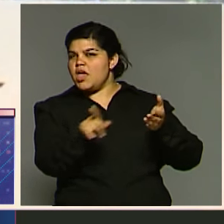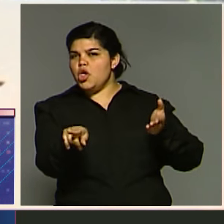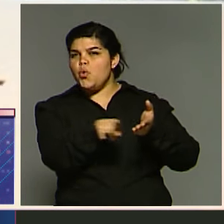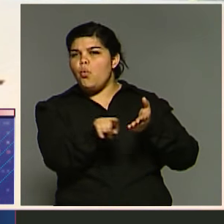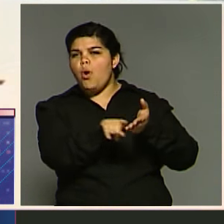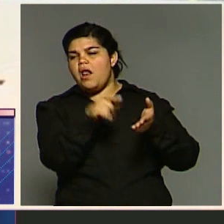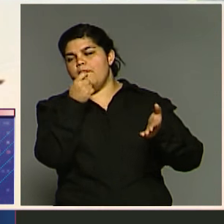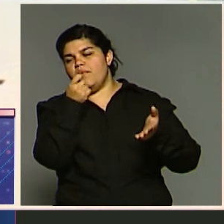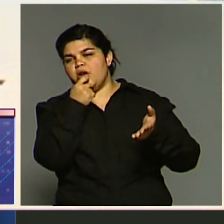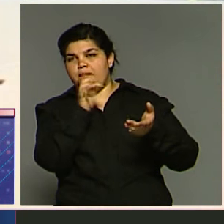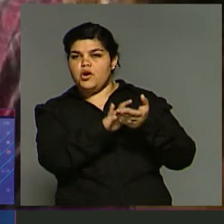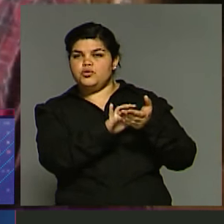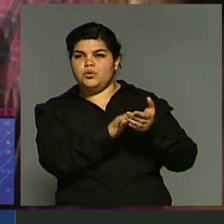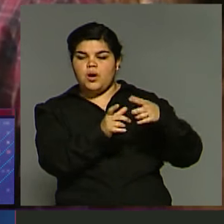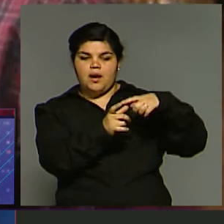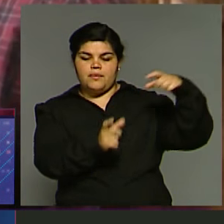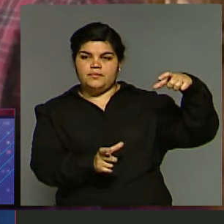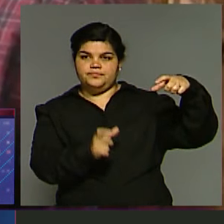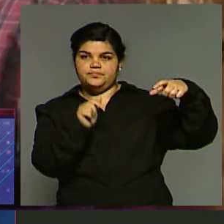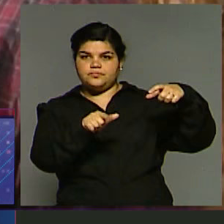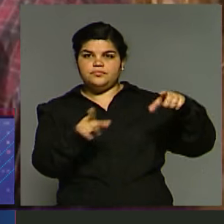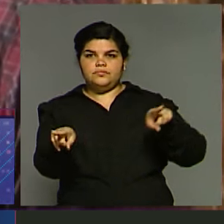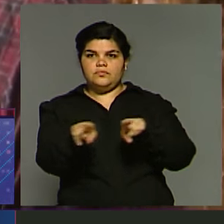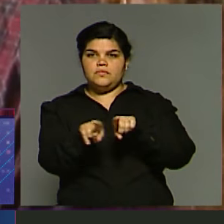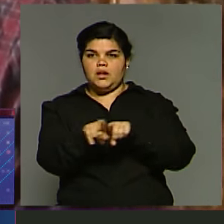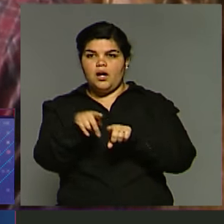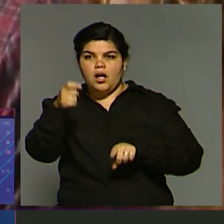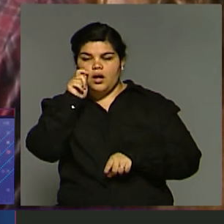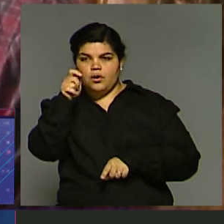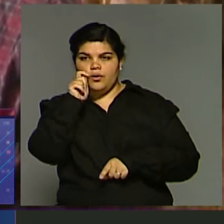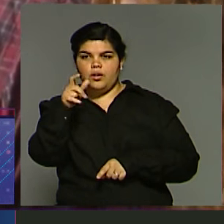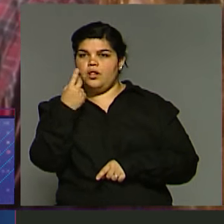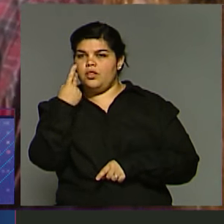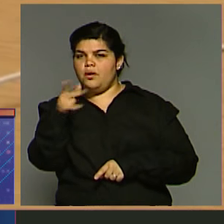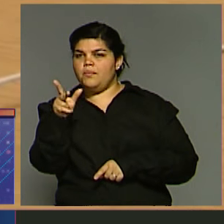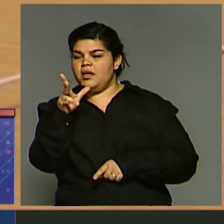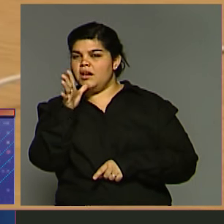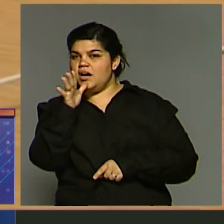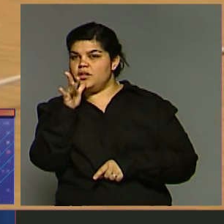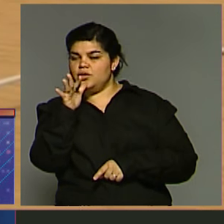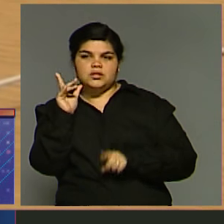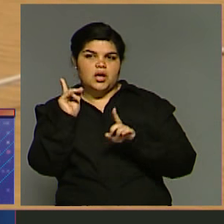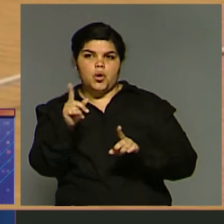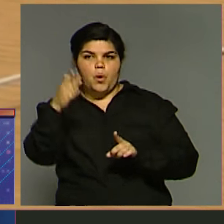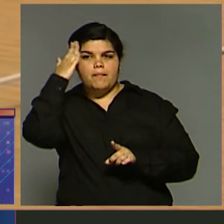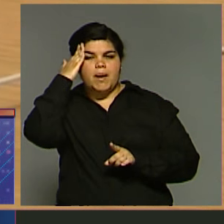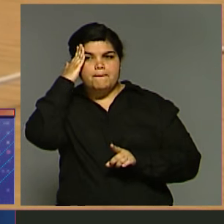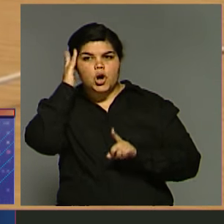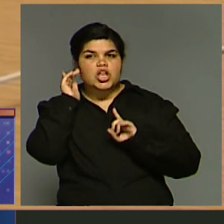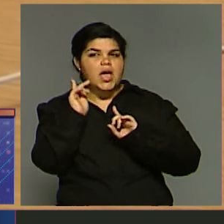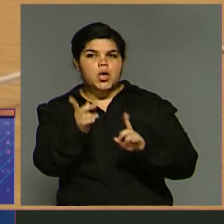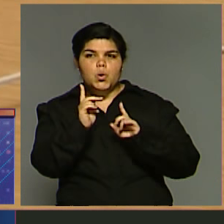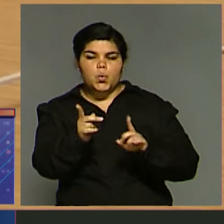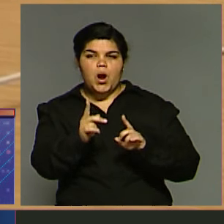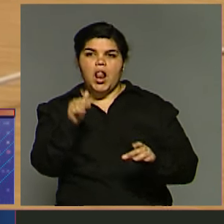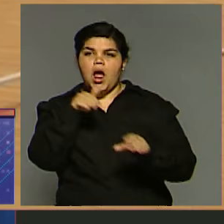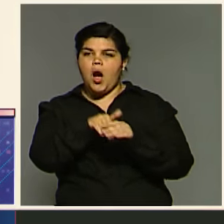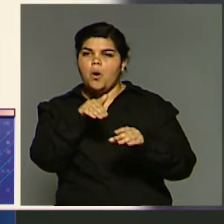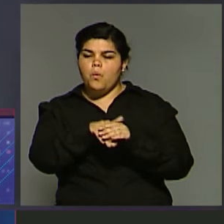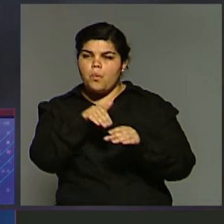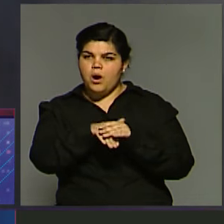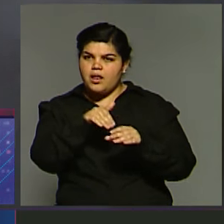de lo que era el Nexus de Google del 2014. Misma memoria, misma capacidad, digamos, de almacenamiento